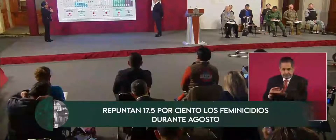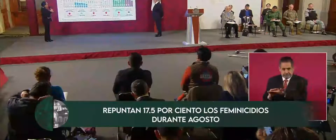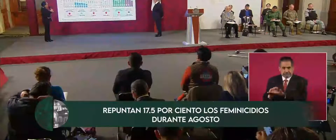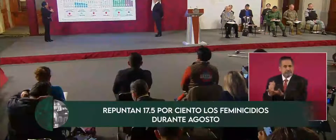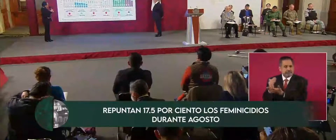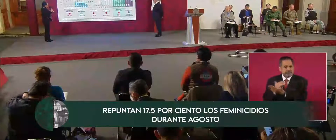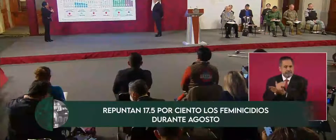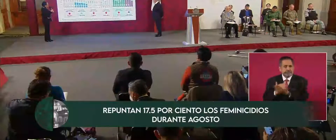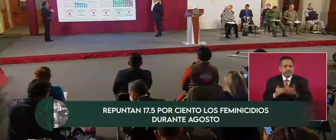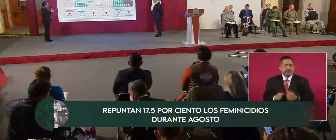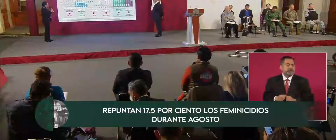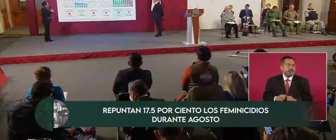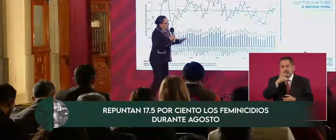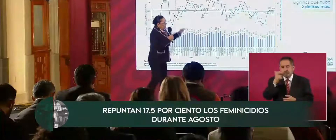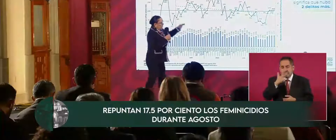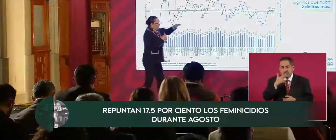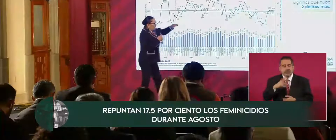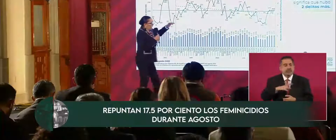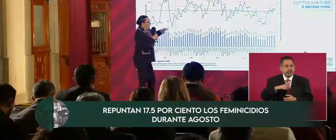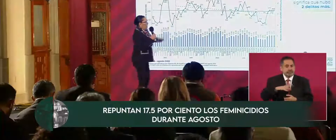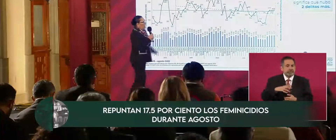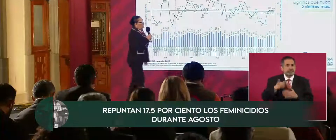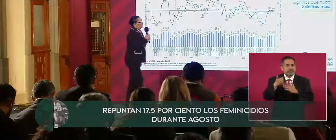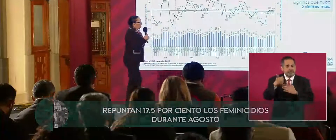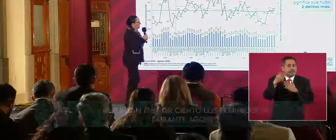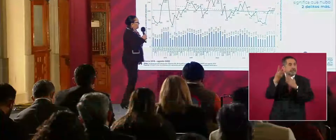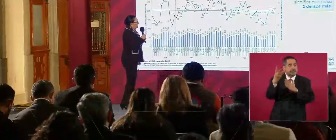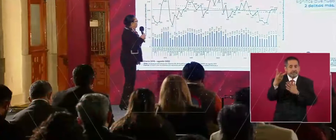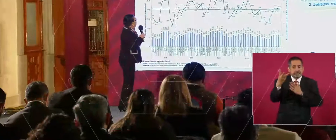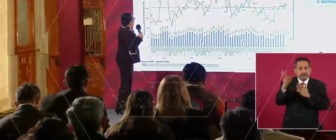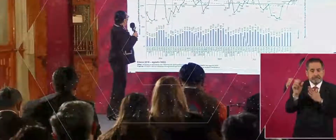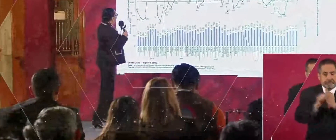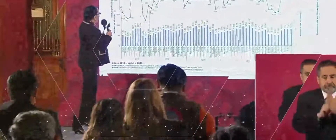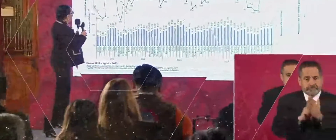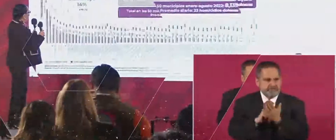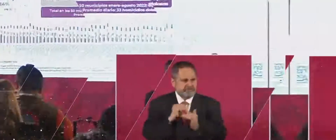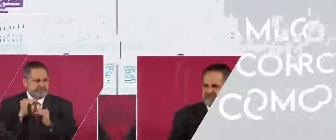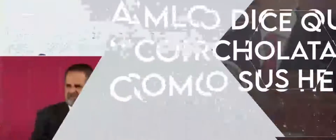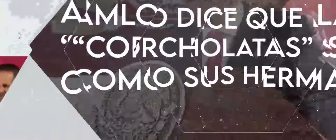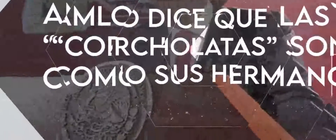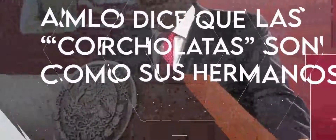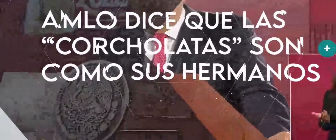sigue intensificando la persecución y sanción de la violencia feminicida.